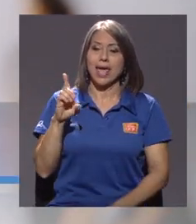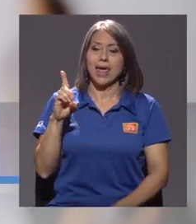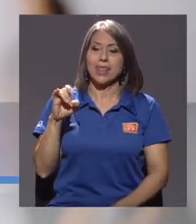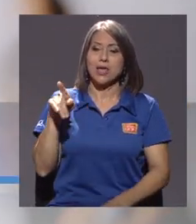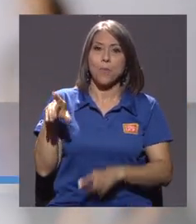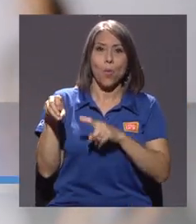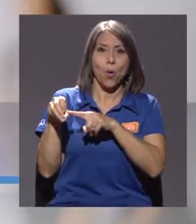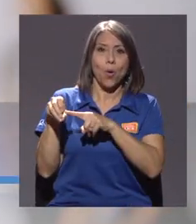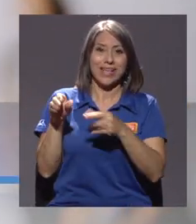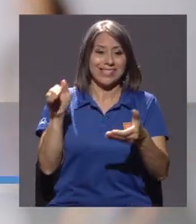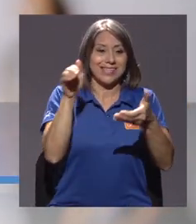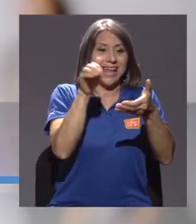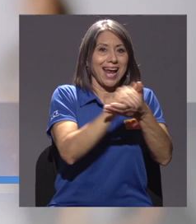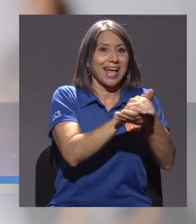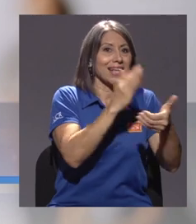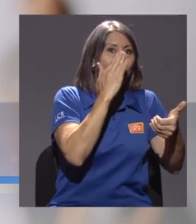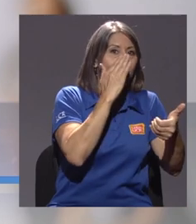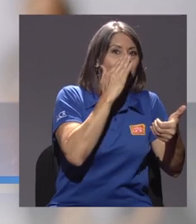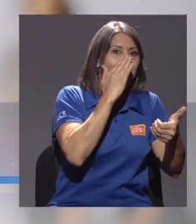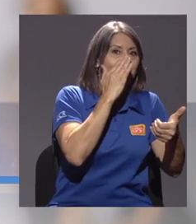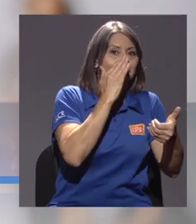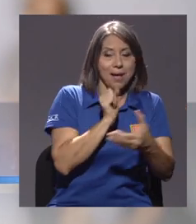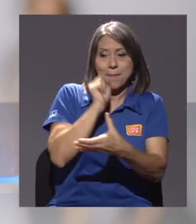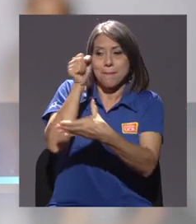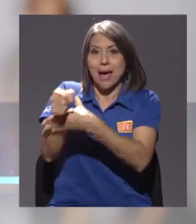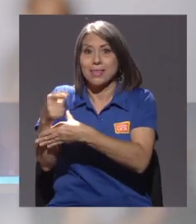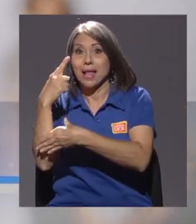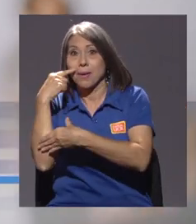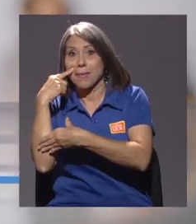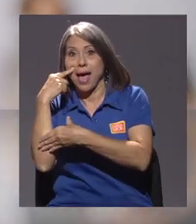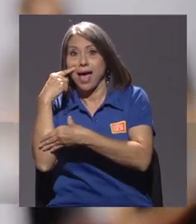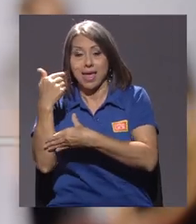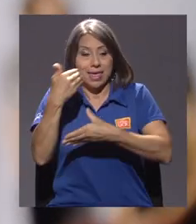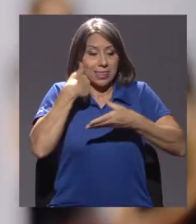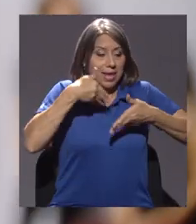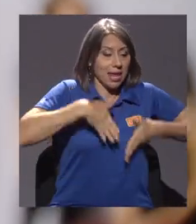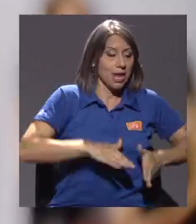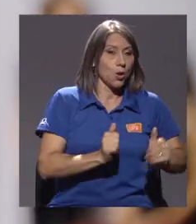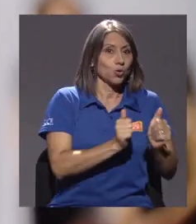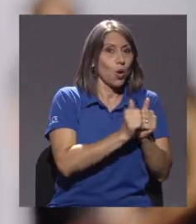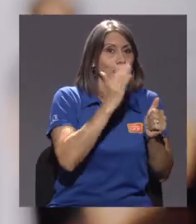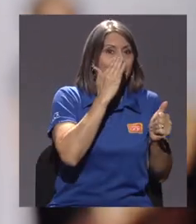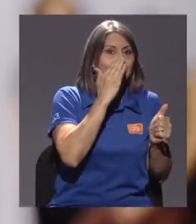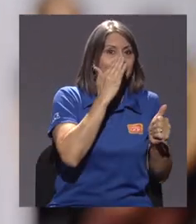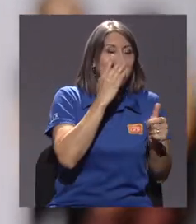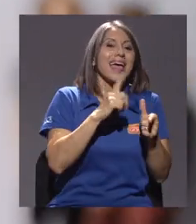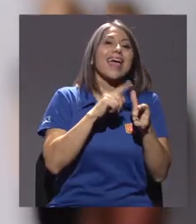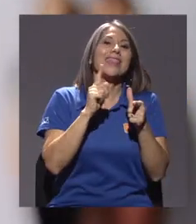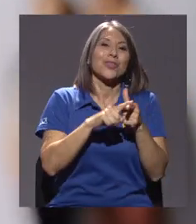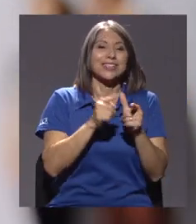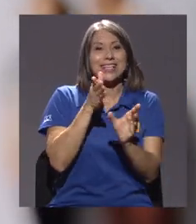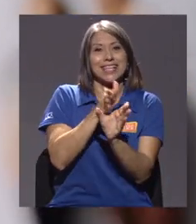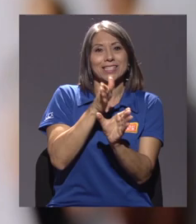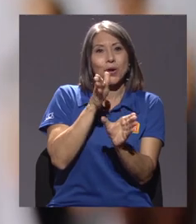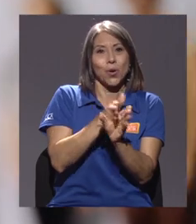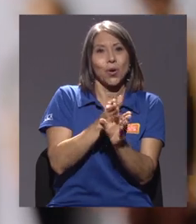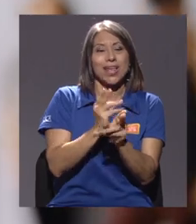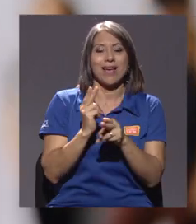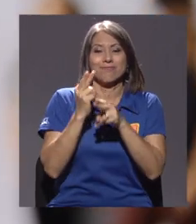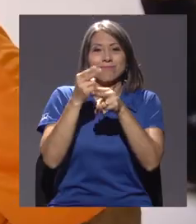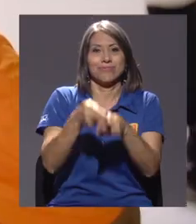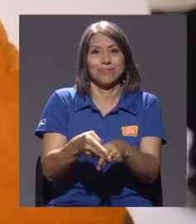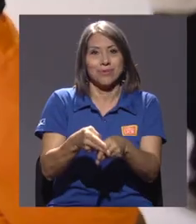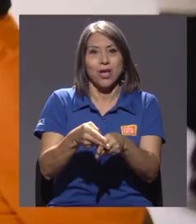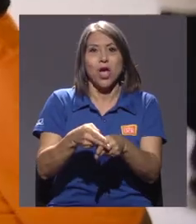con su madre, mata a su padre y tiene hijos con su madre, de lo cual también se saca lo que denominan en psicología el complejo de